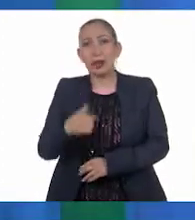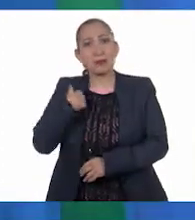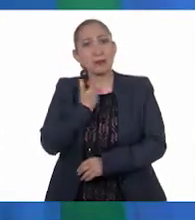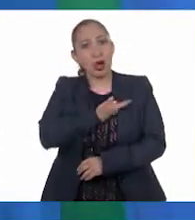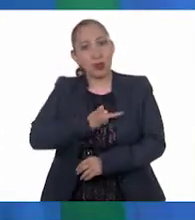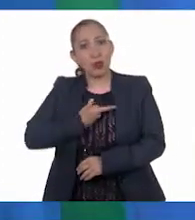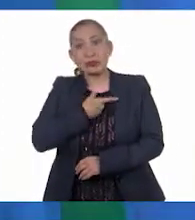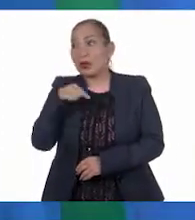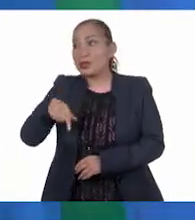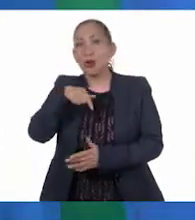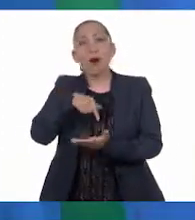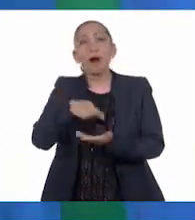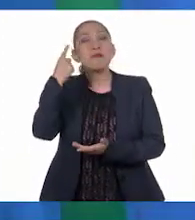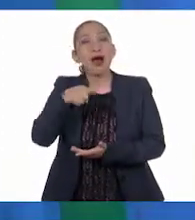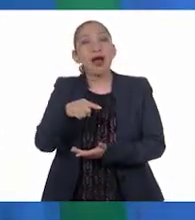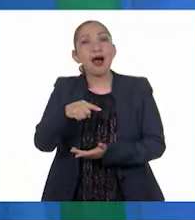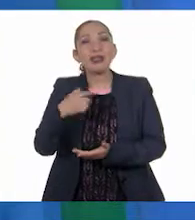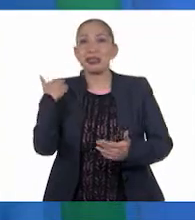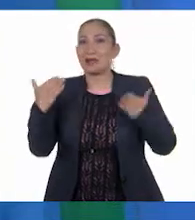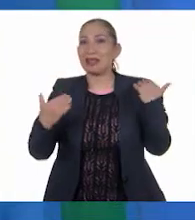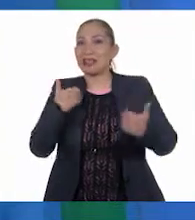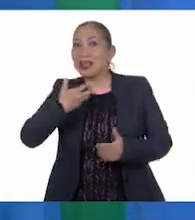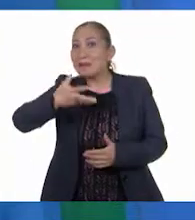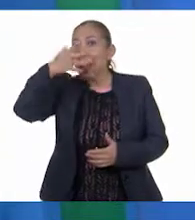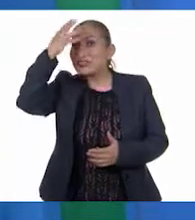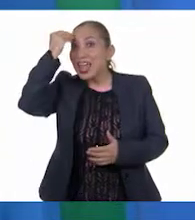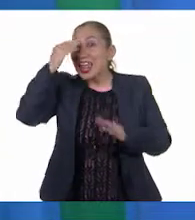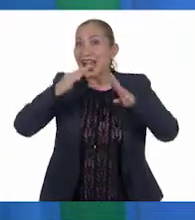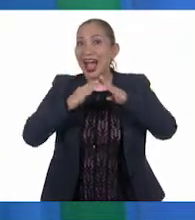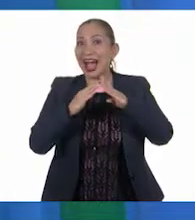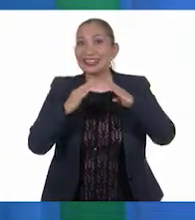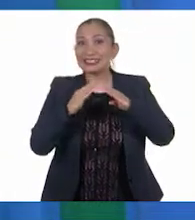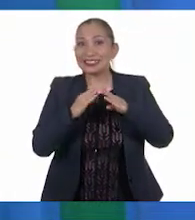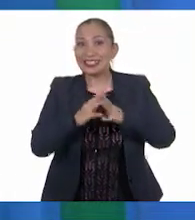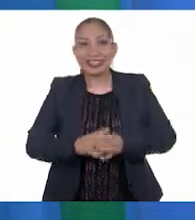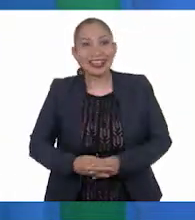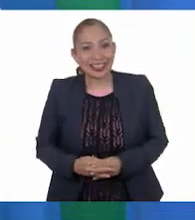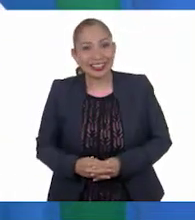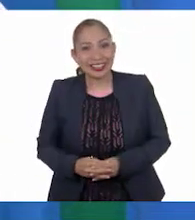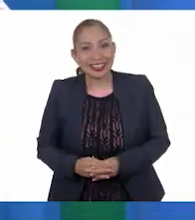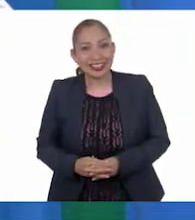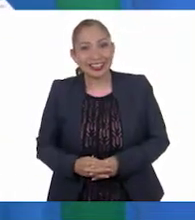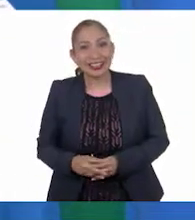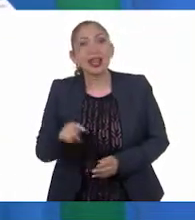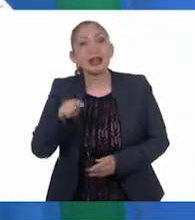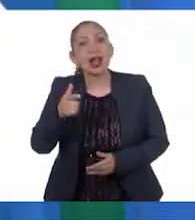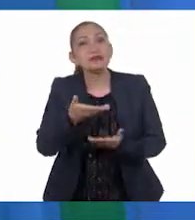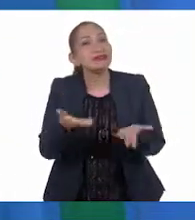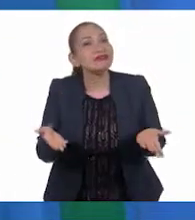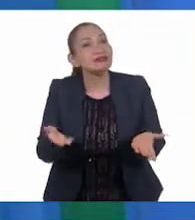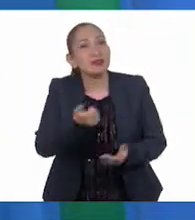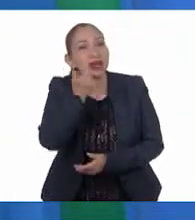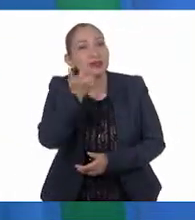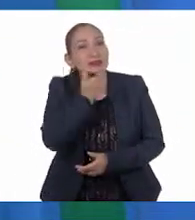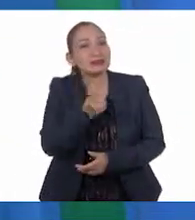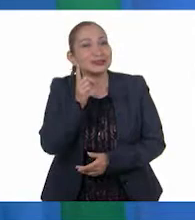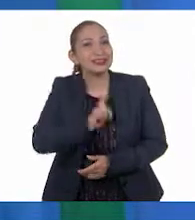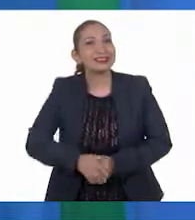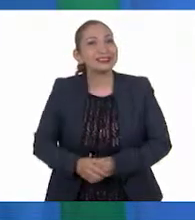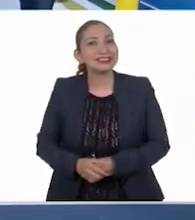encanta este espacio para divertirnos mientras aprendemos desde nuestros hogares. ¿Qué tal, queridas alumnas y